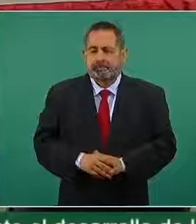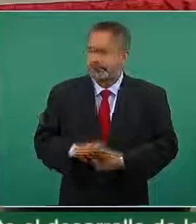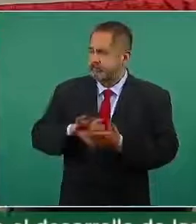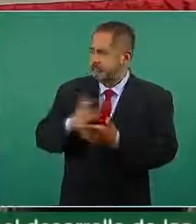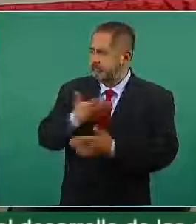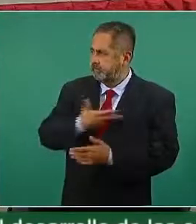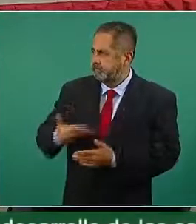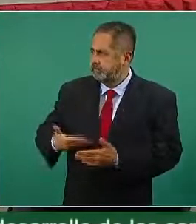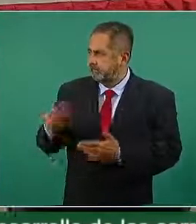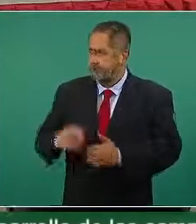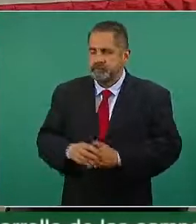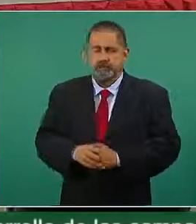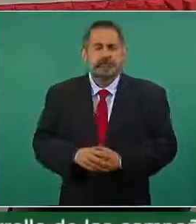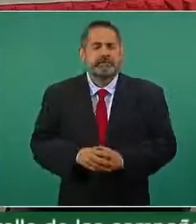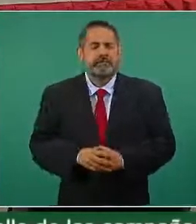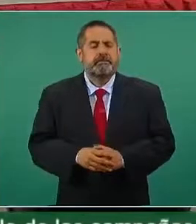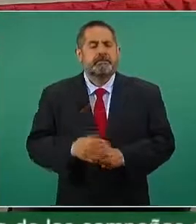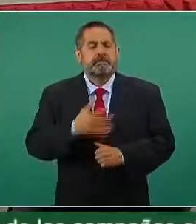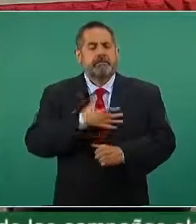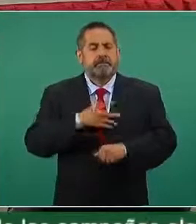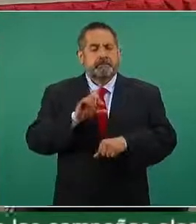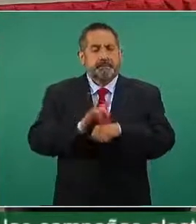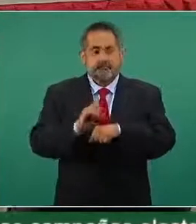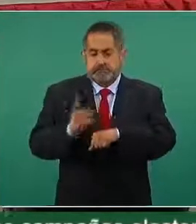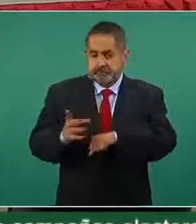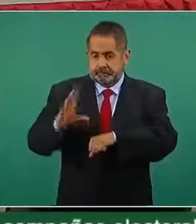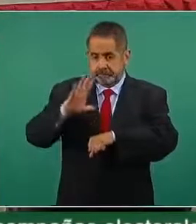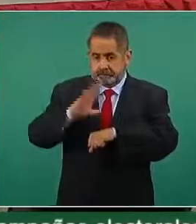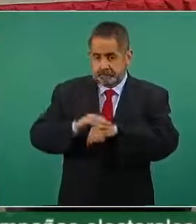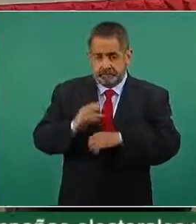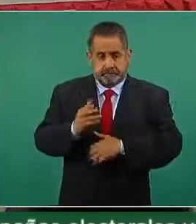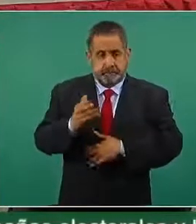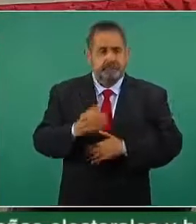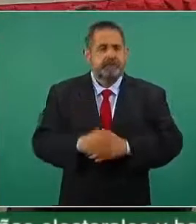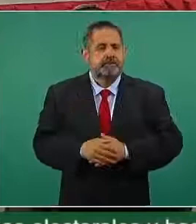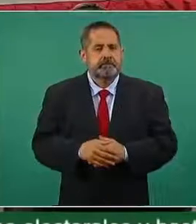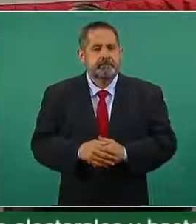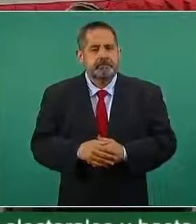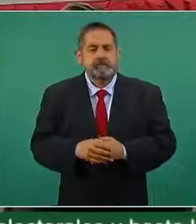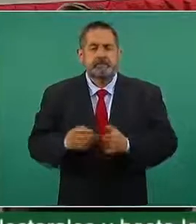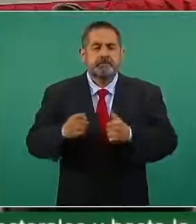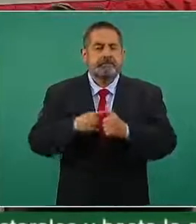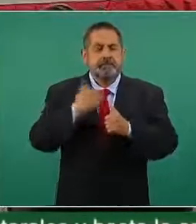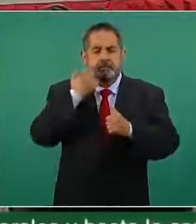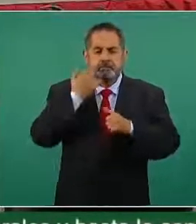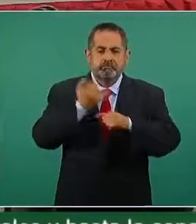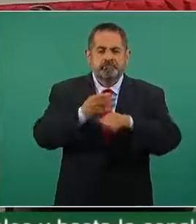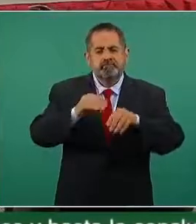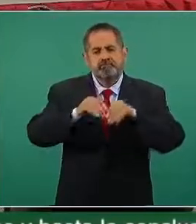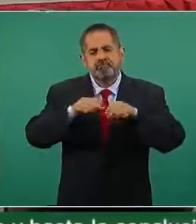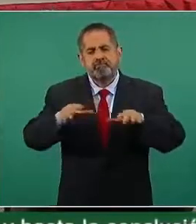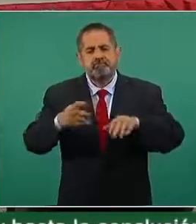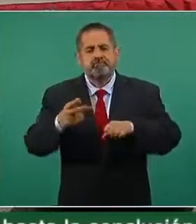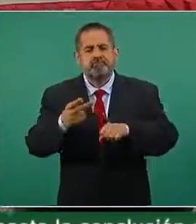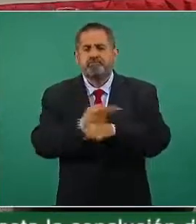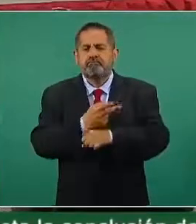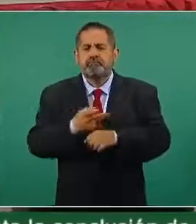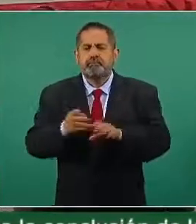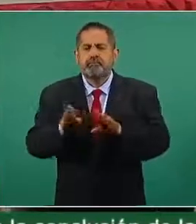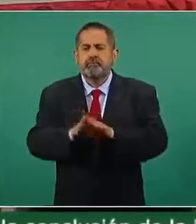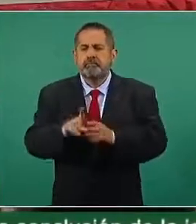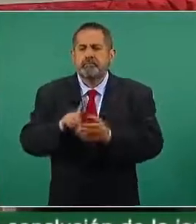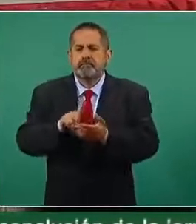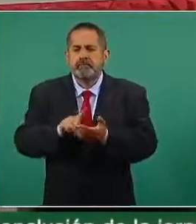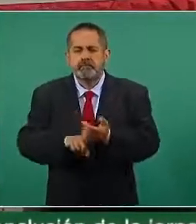Presidente. Buenos días, con su permiso, presidente. Pues quisiéramos informarles un poco del aspecto de minería en